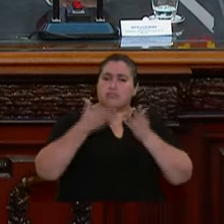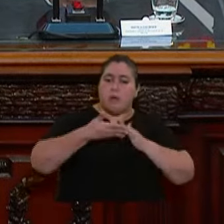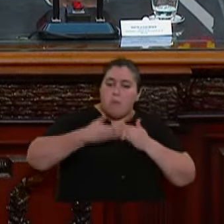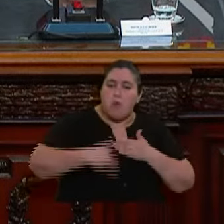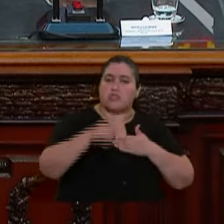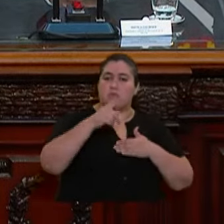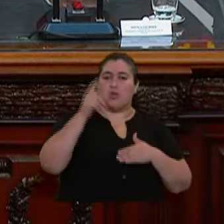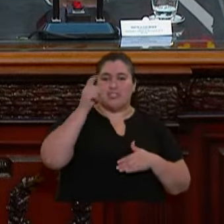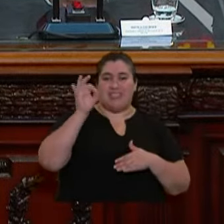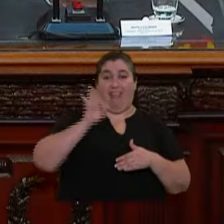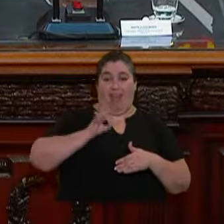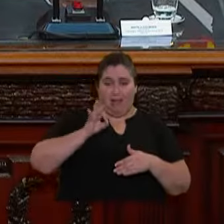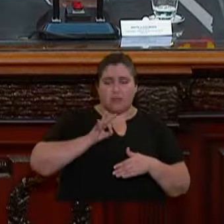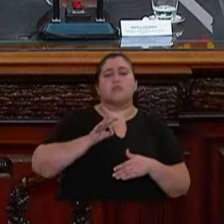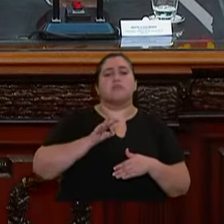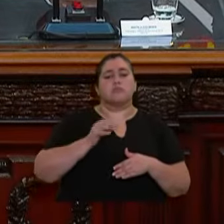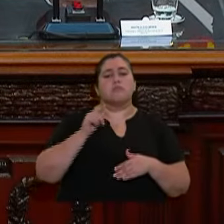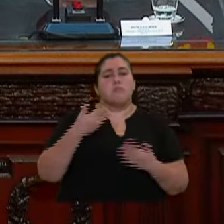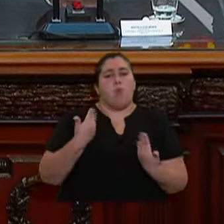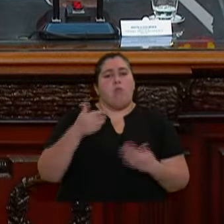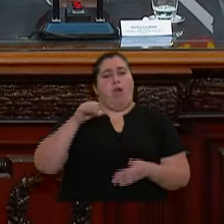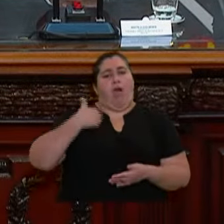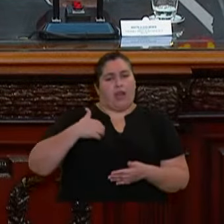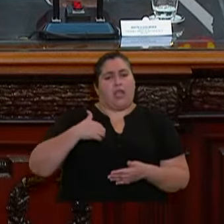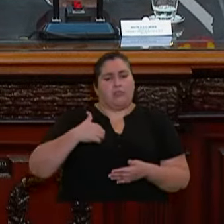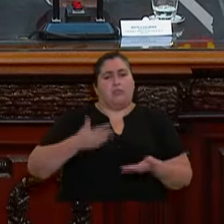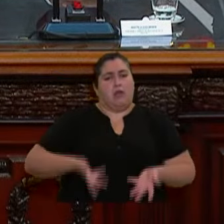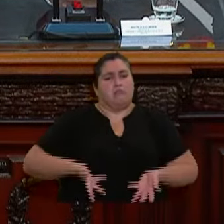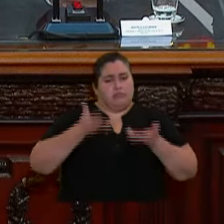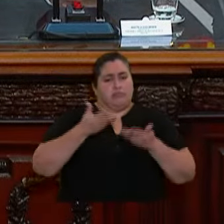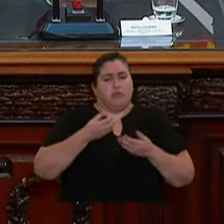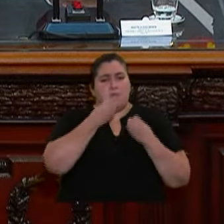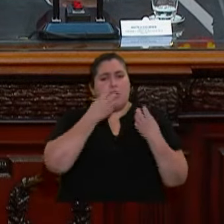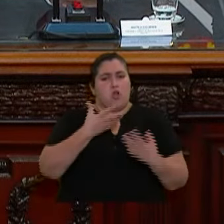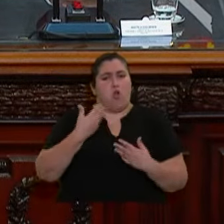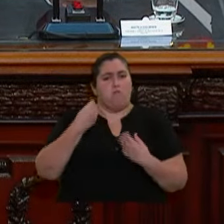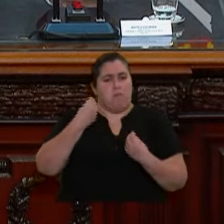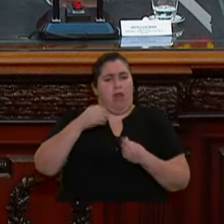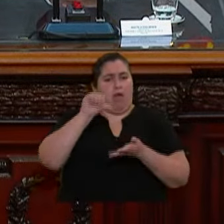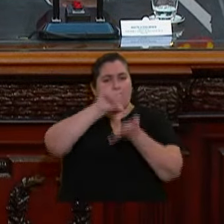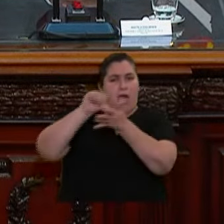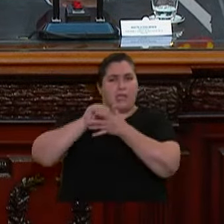años, para que una vez más la Argentina sea un faro de luz para Occidente.